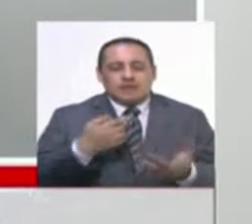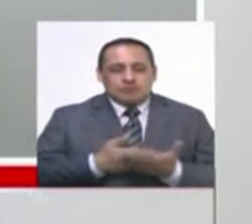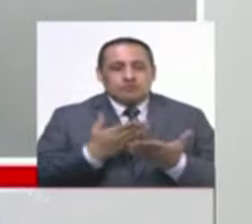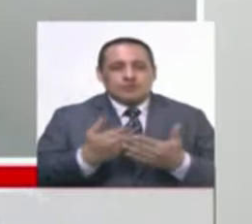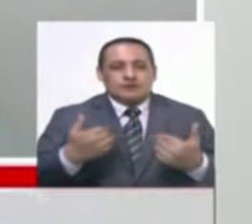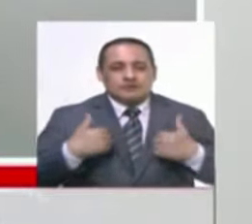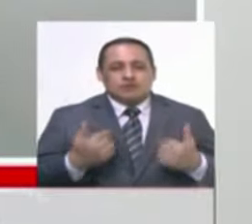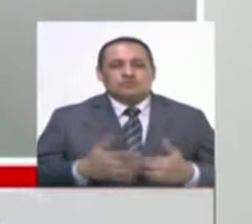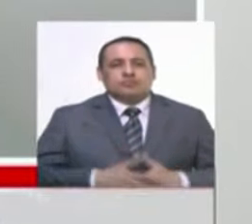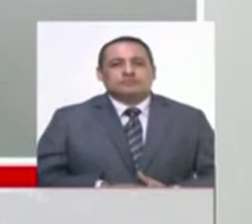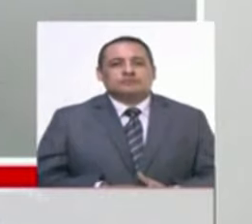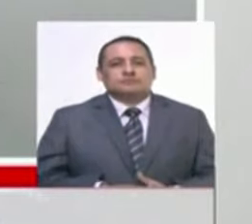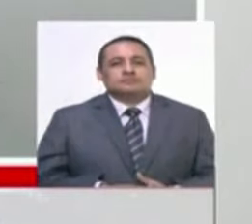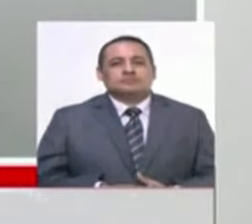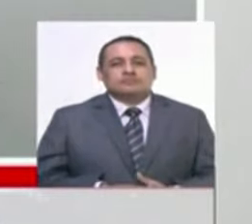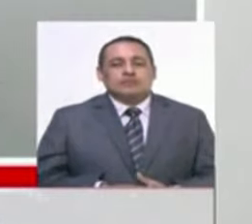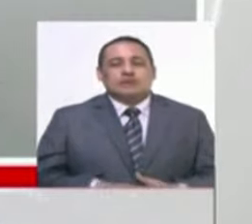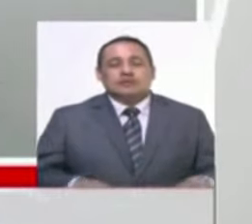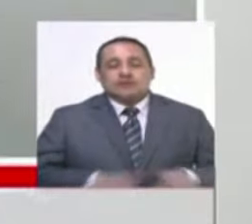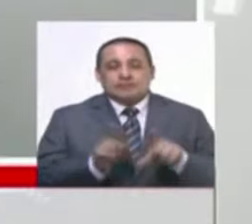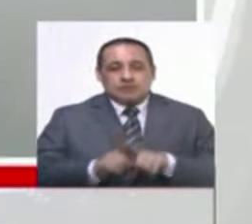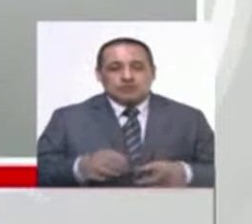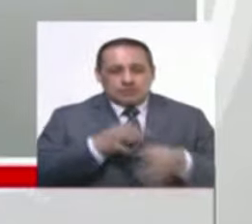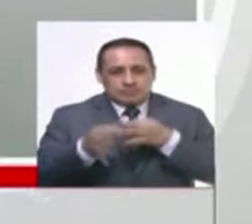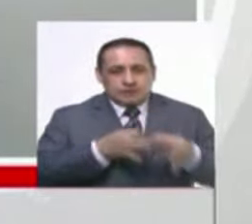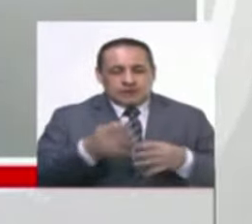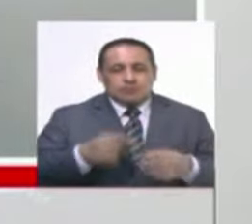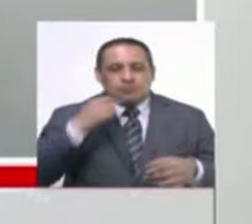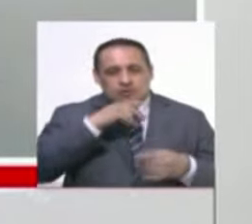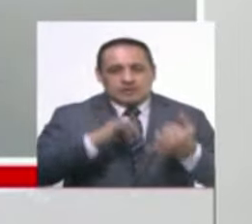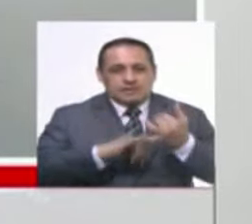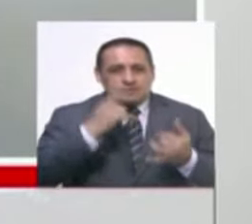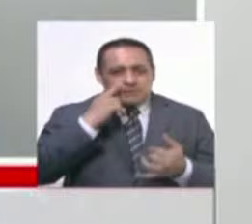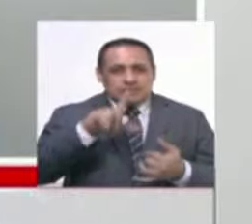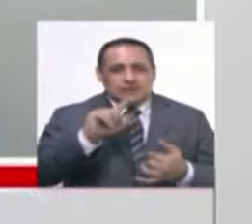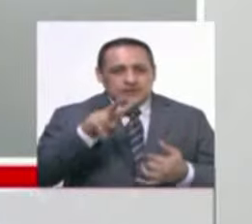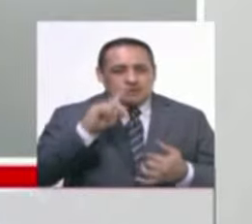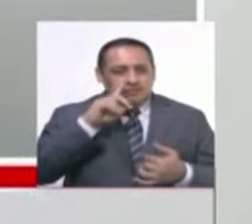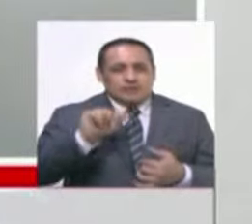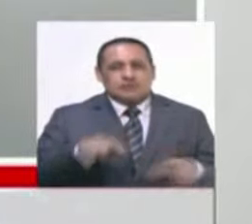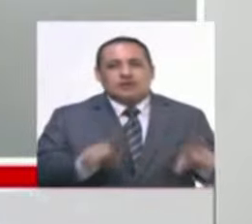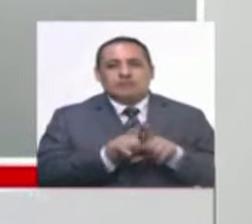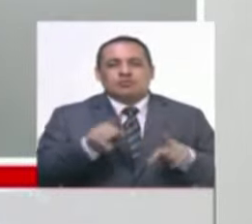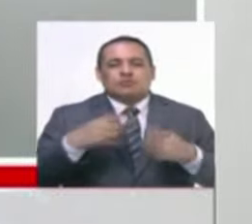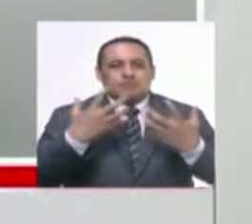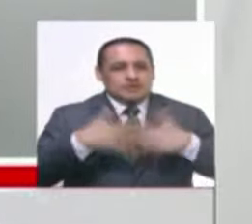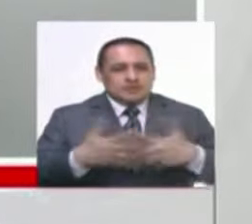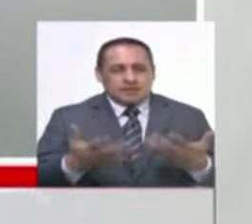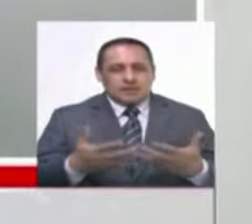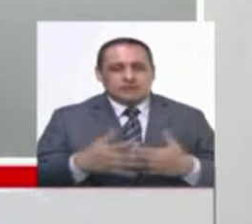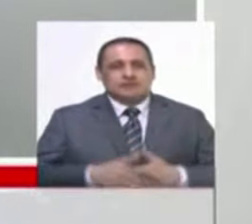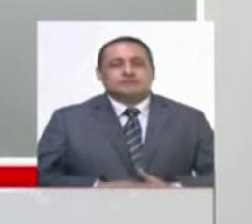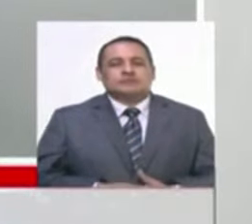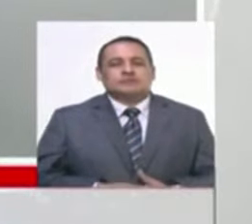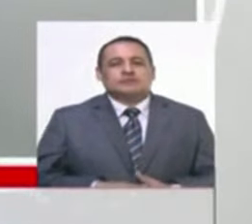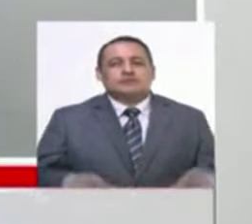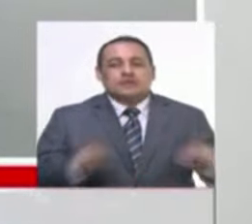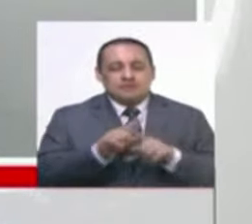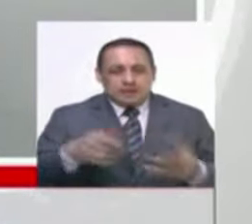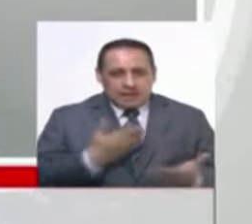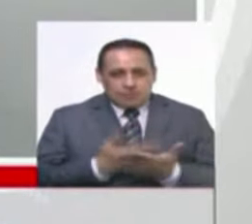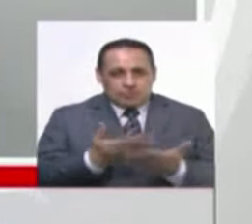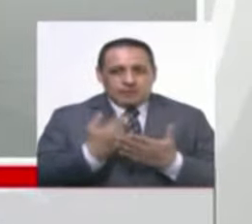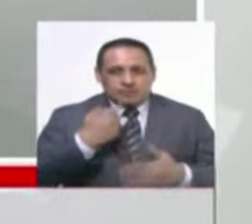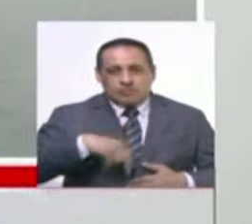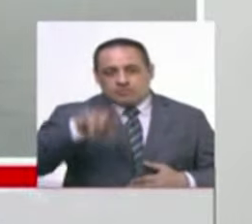tengo. Y le dije también a la señora Silvia Barrera, Silvia, tú como empresaria, que apuestas por